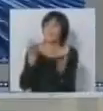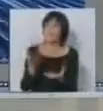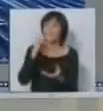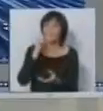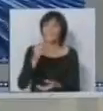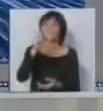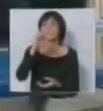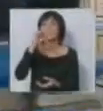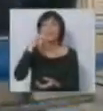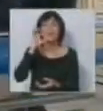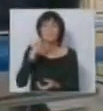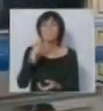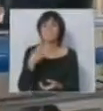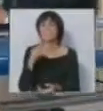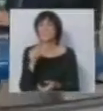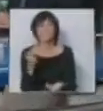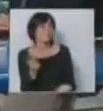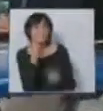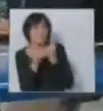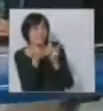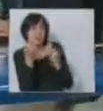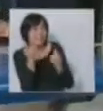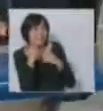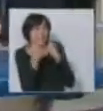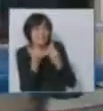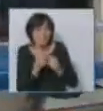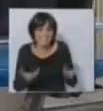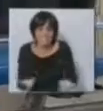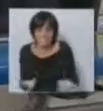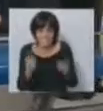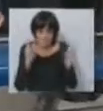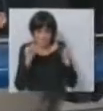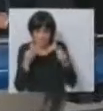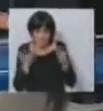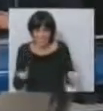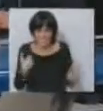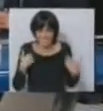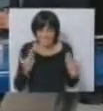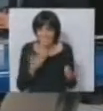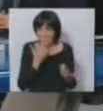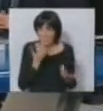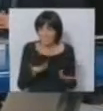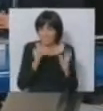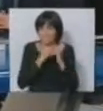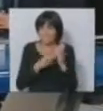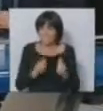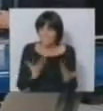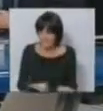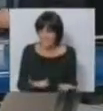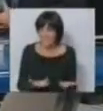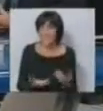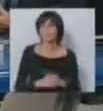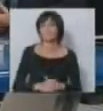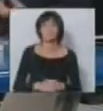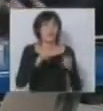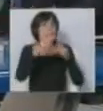encanta que se te complica presentarse. Claro, información que tiene que ver con... ¿De qué estamos hablando, digo yo, no? Es la pregunta. Bueno, de